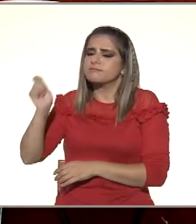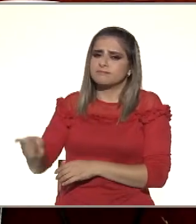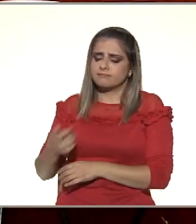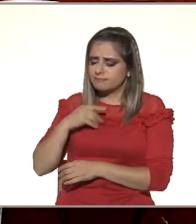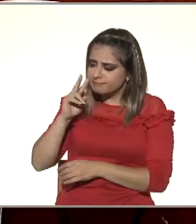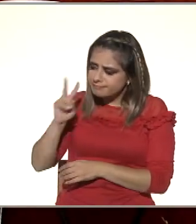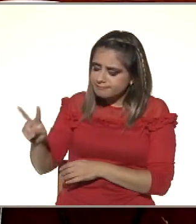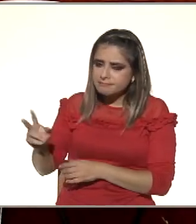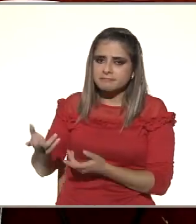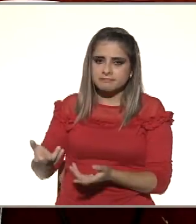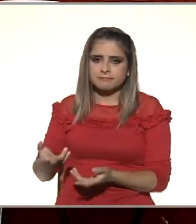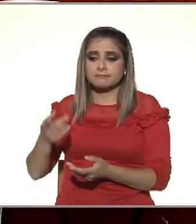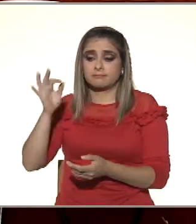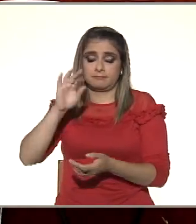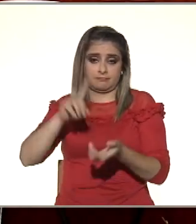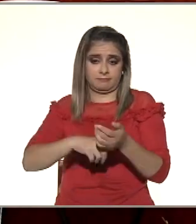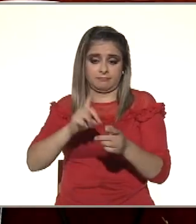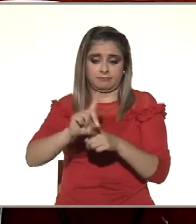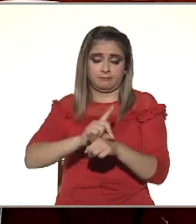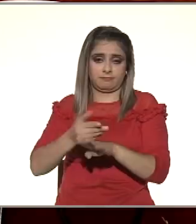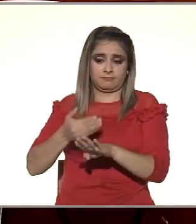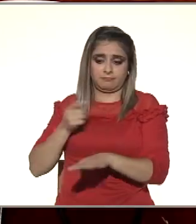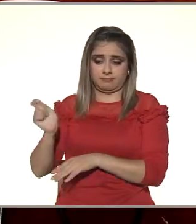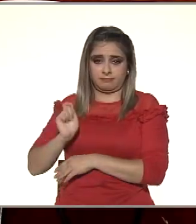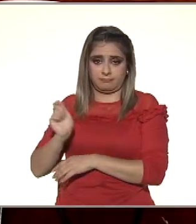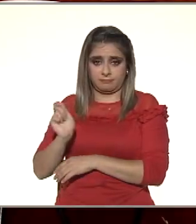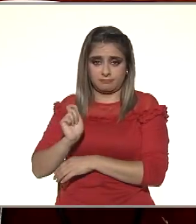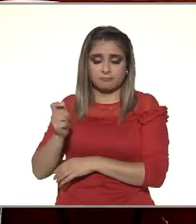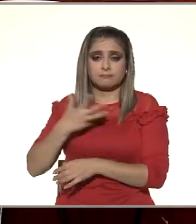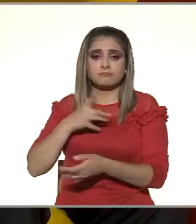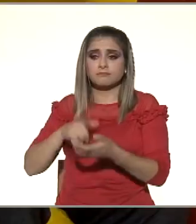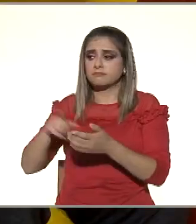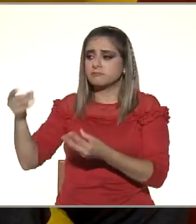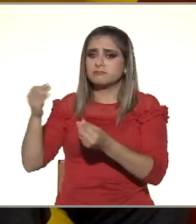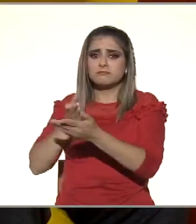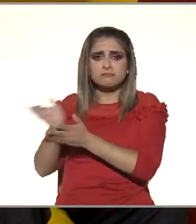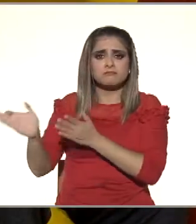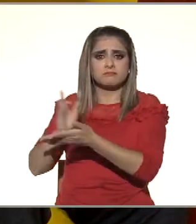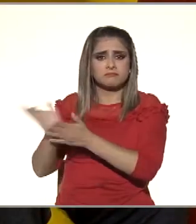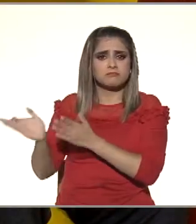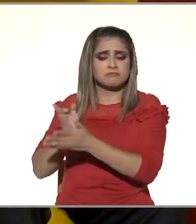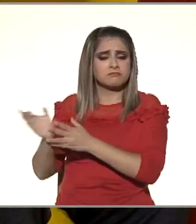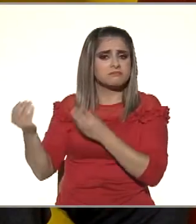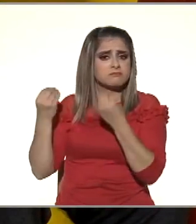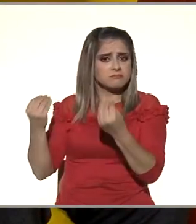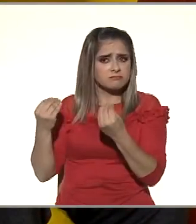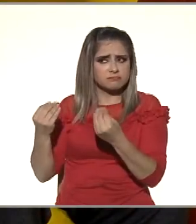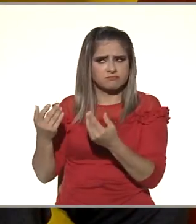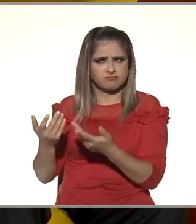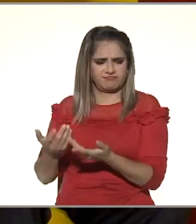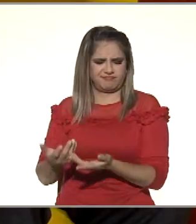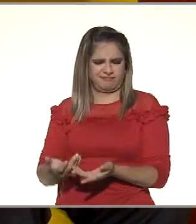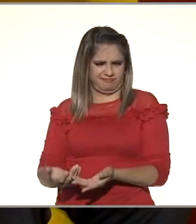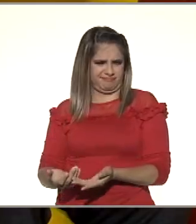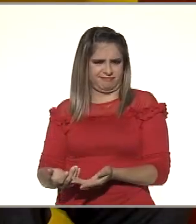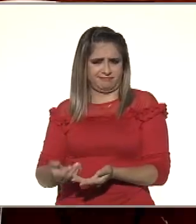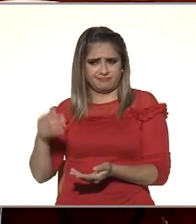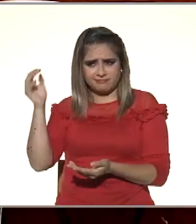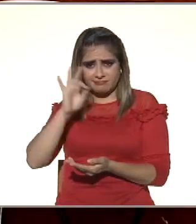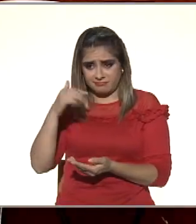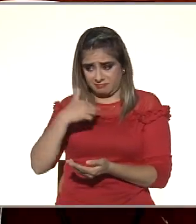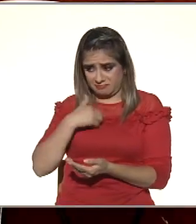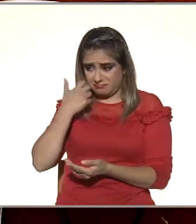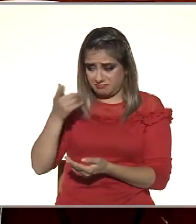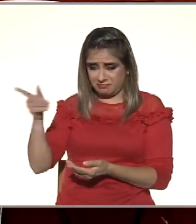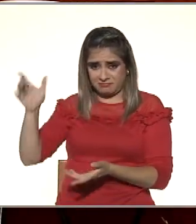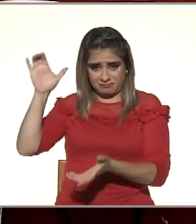veces desde el noviazgo ya tienes un montón de historias de infidelidad. Entonces ya puedes preguntarte si tú deseas